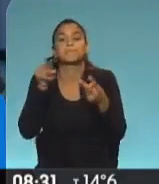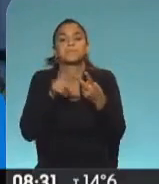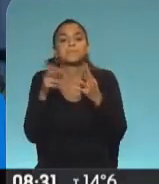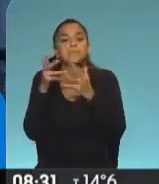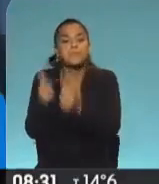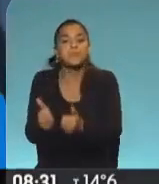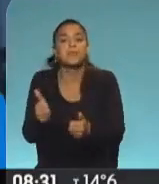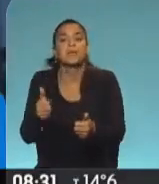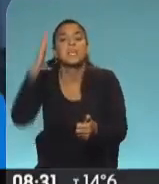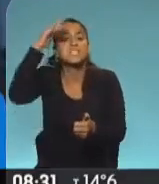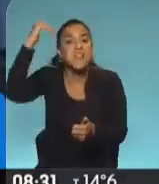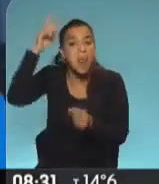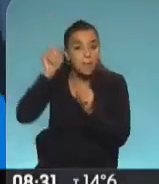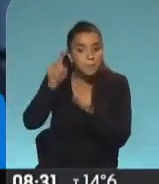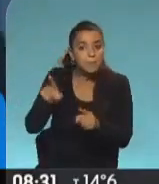mayoría islámicos,